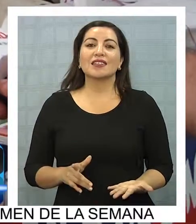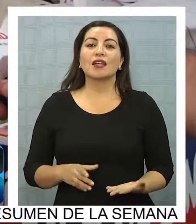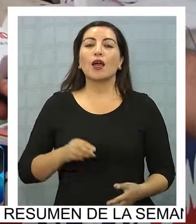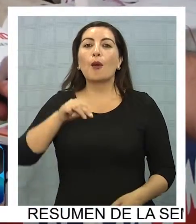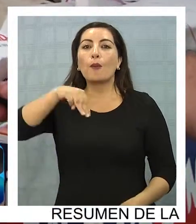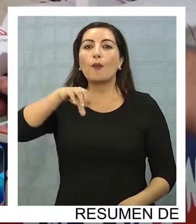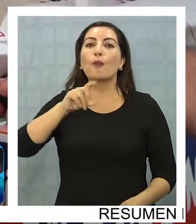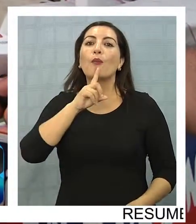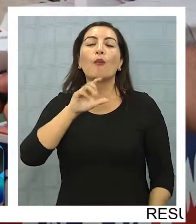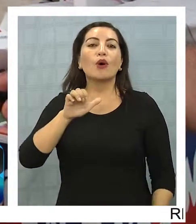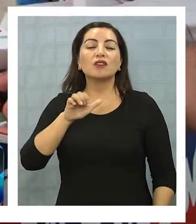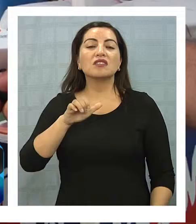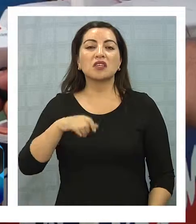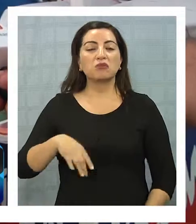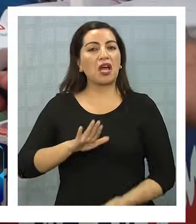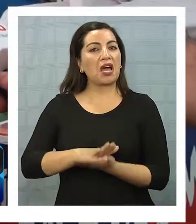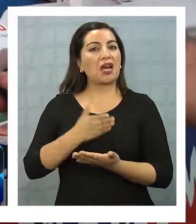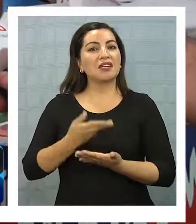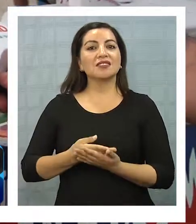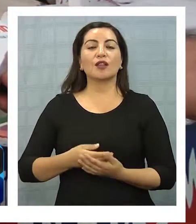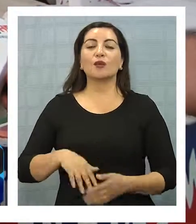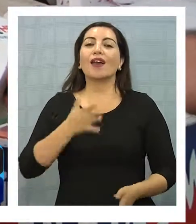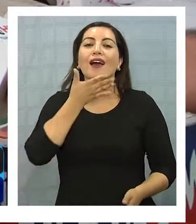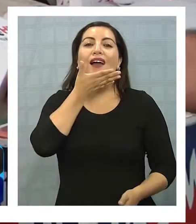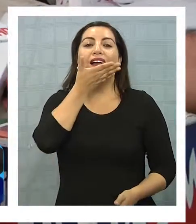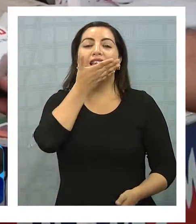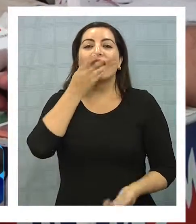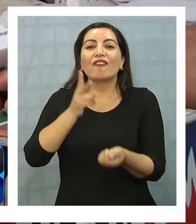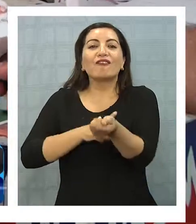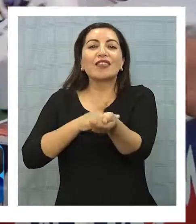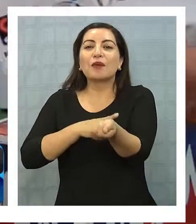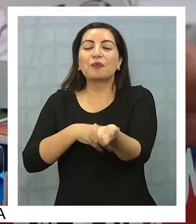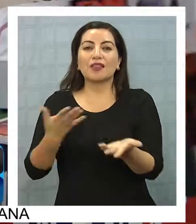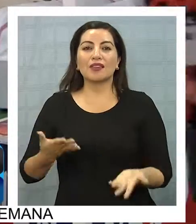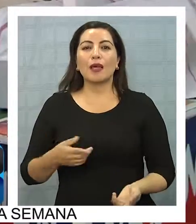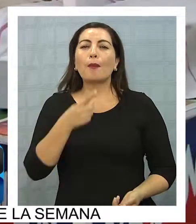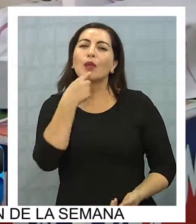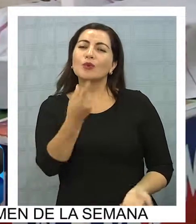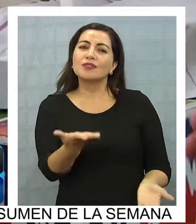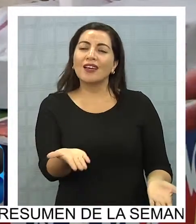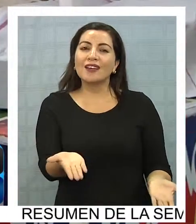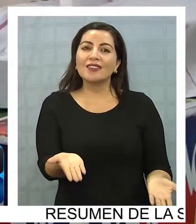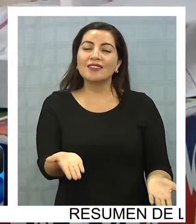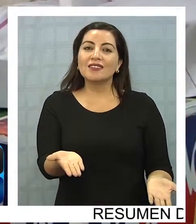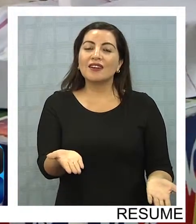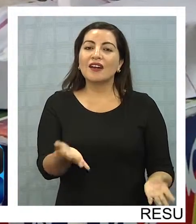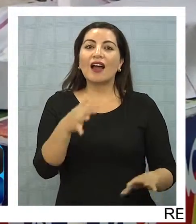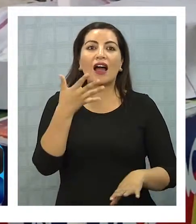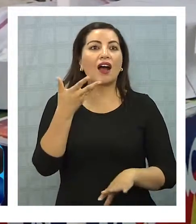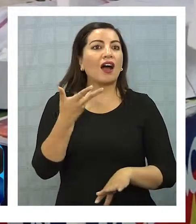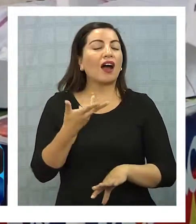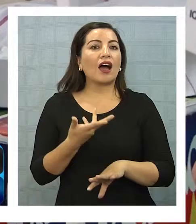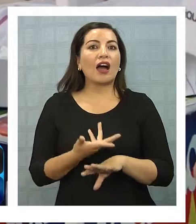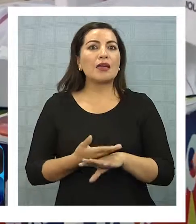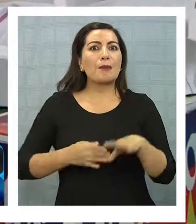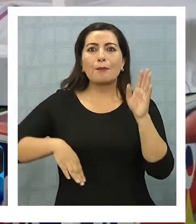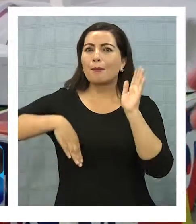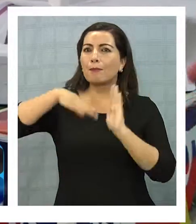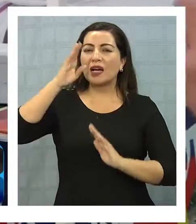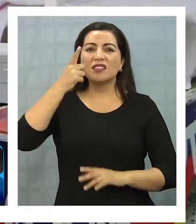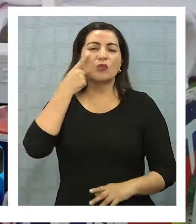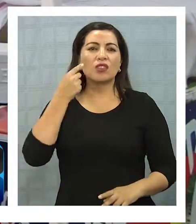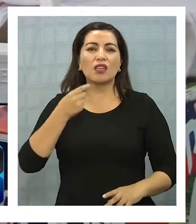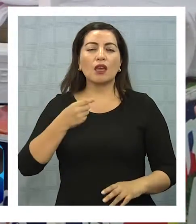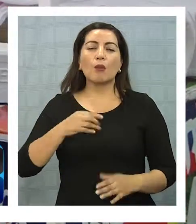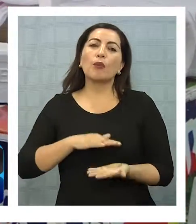es saludable está heladito, tiene muchas vitaminas Oiga, dígame una cosa, ¿hay un momento en el día en que se vende más? Por ejemplo,